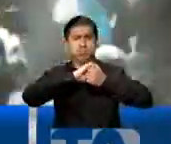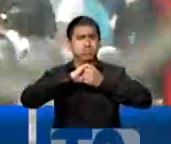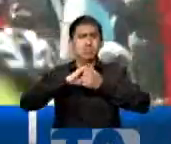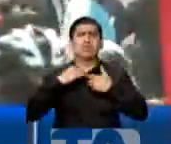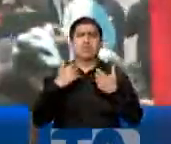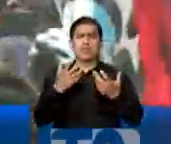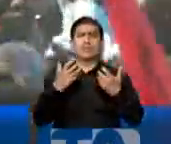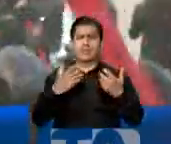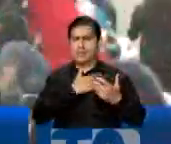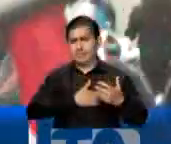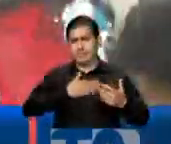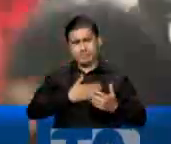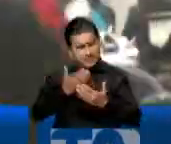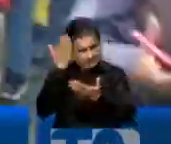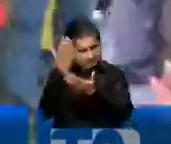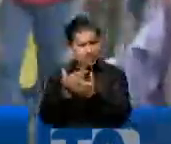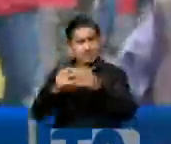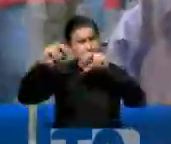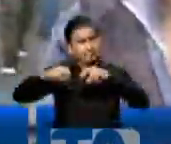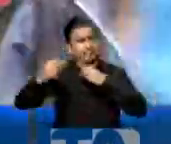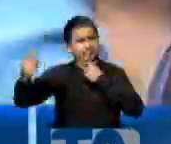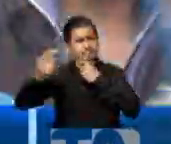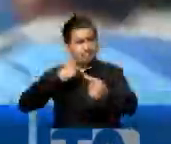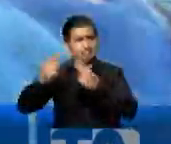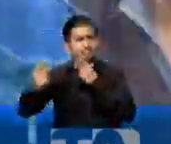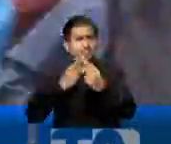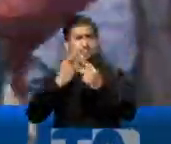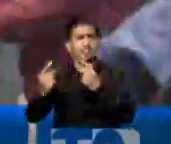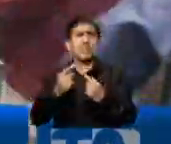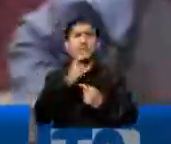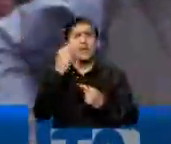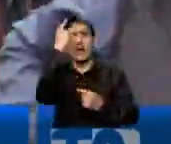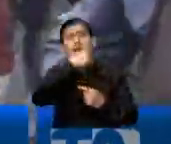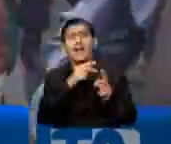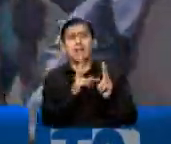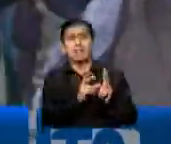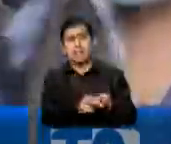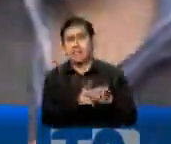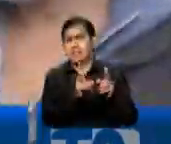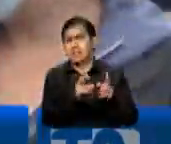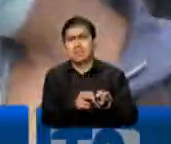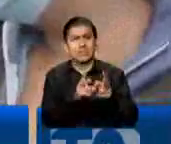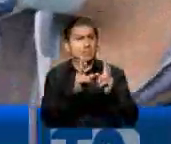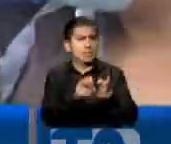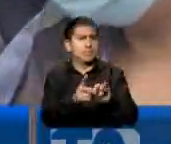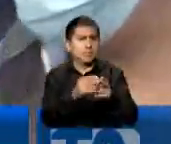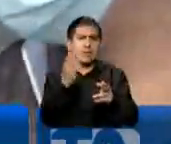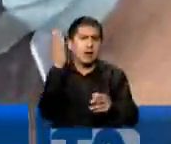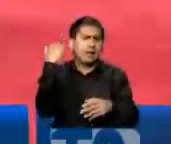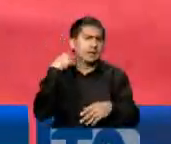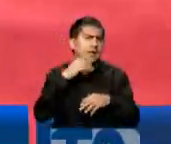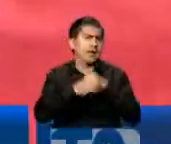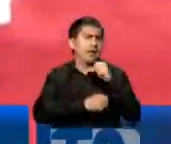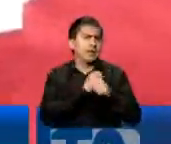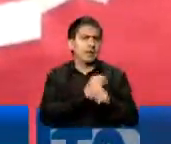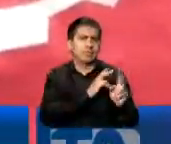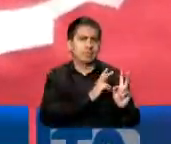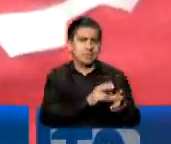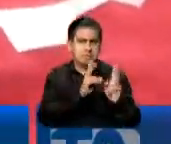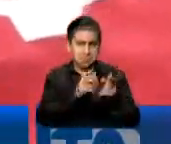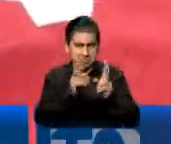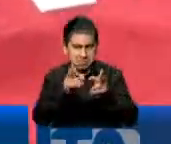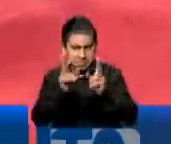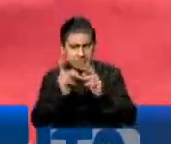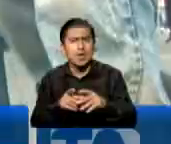quieren ponerlos en debate. Y sí, son las mismas caras que encabezan el reclamo social de hace décadas. Son